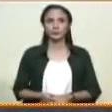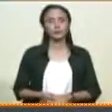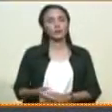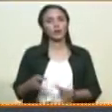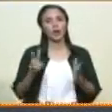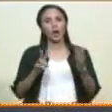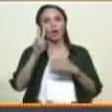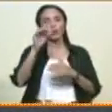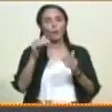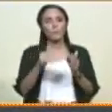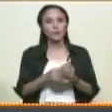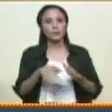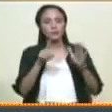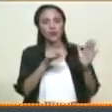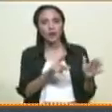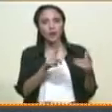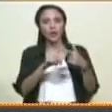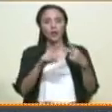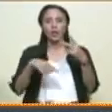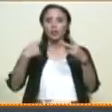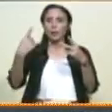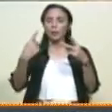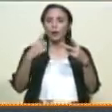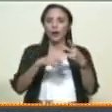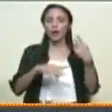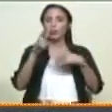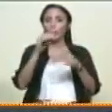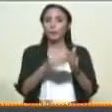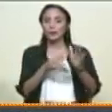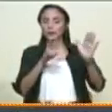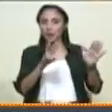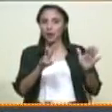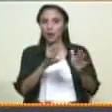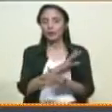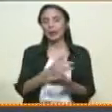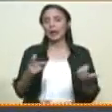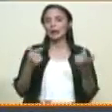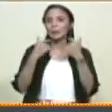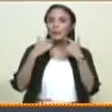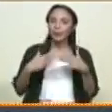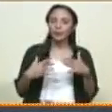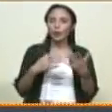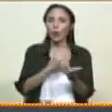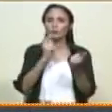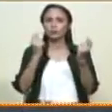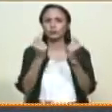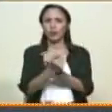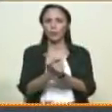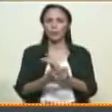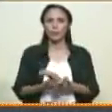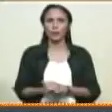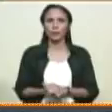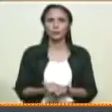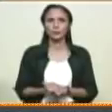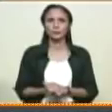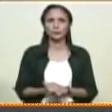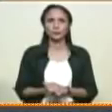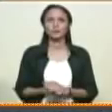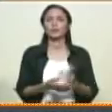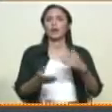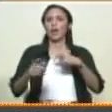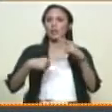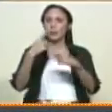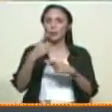2006, elecciones ganó el comandante. 2007 se perdió la reforma. Se perdió la reforma, luego la